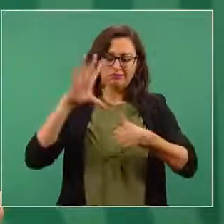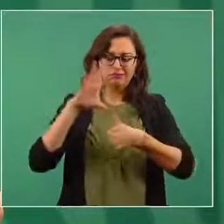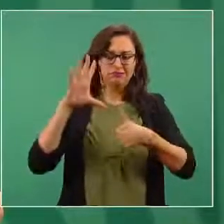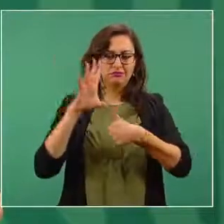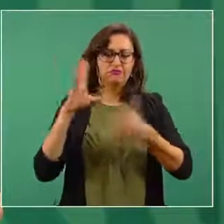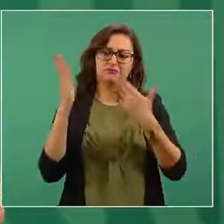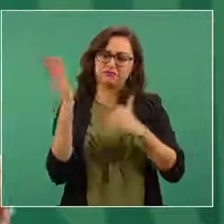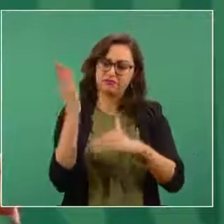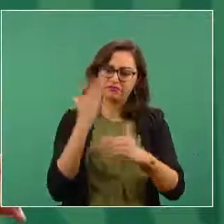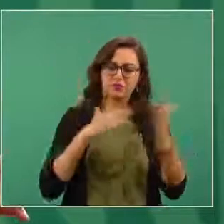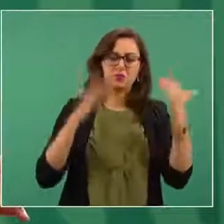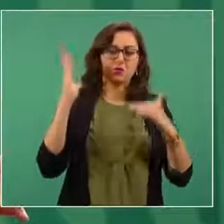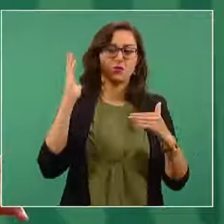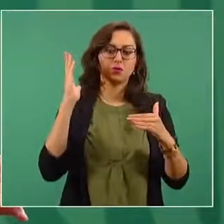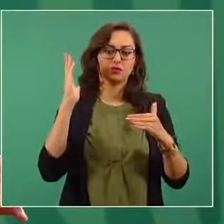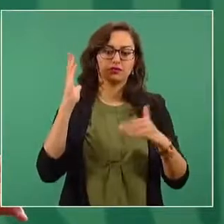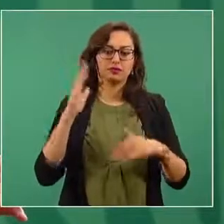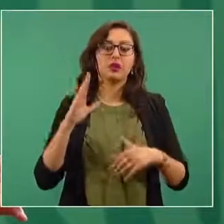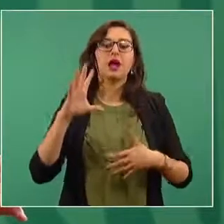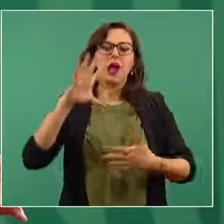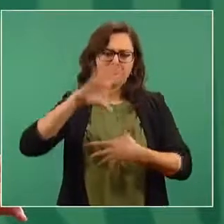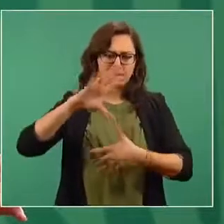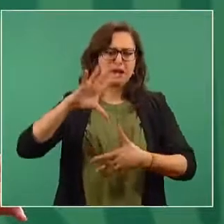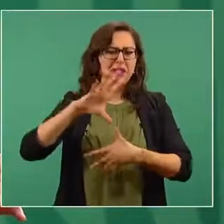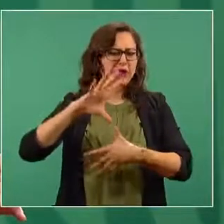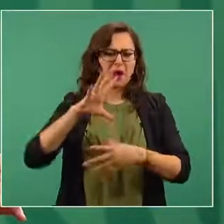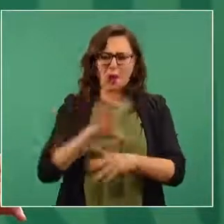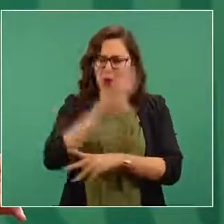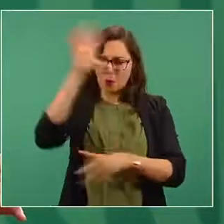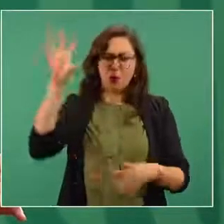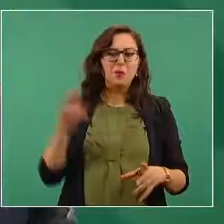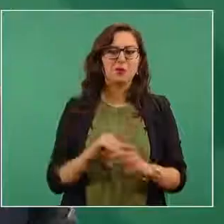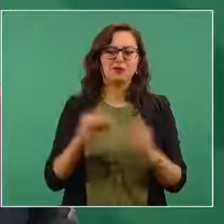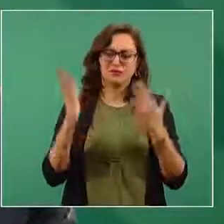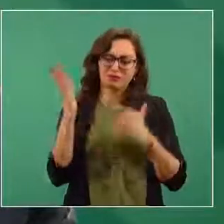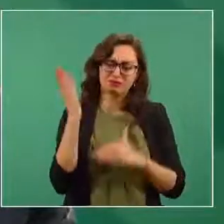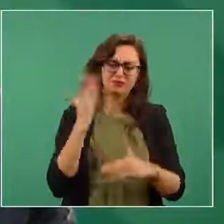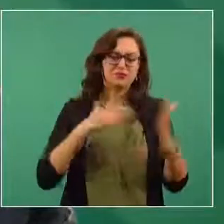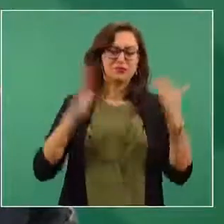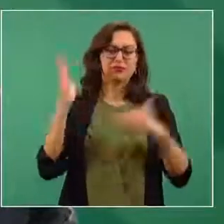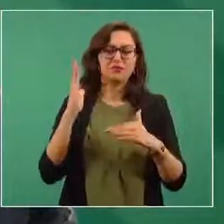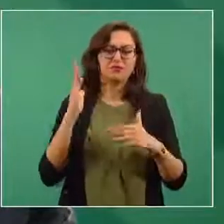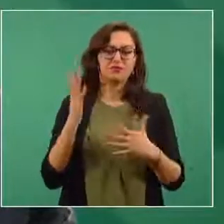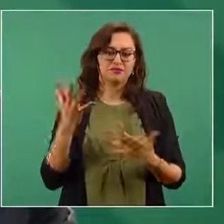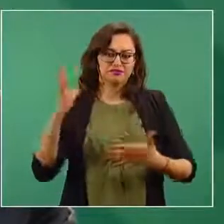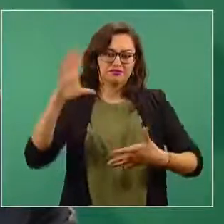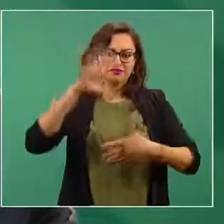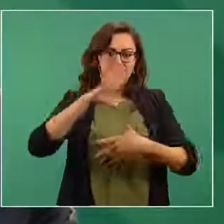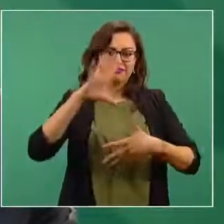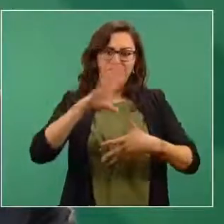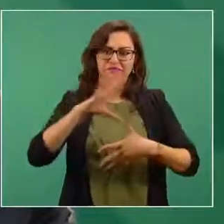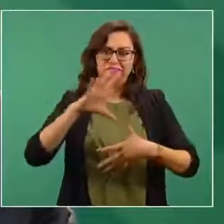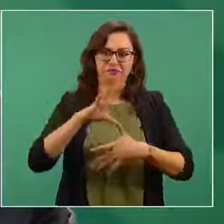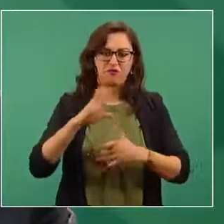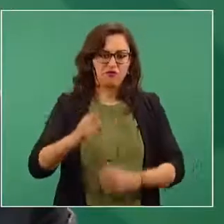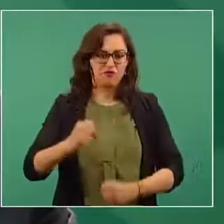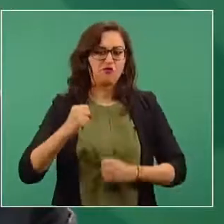América del Norte y al continente americano para fortalecernos como región en el